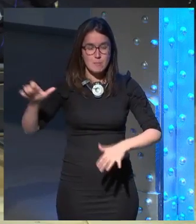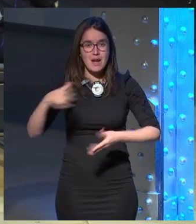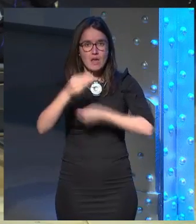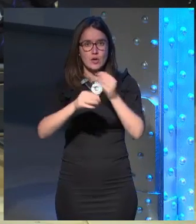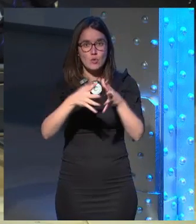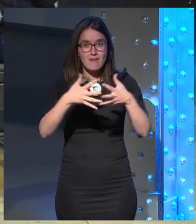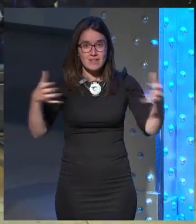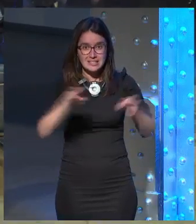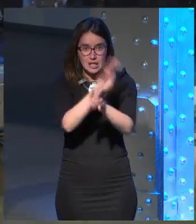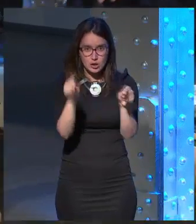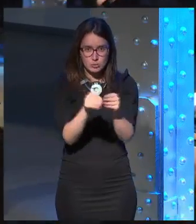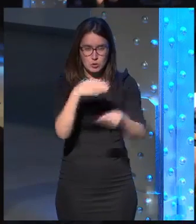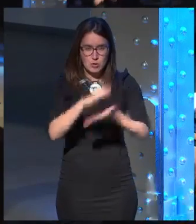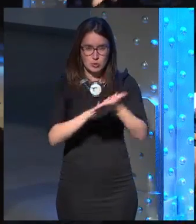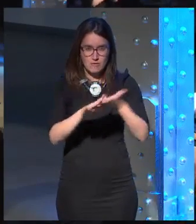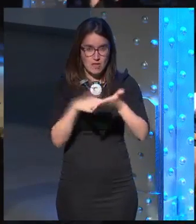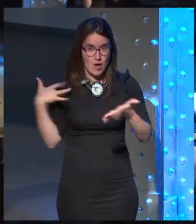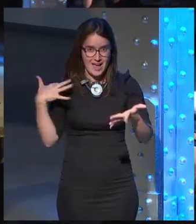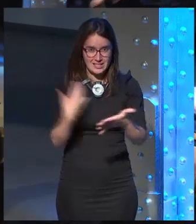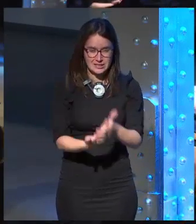resumen de lo que hemos estado comentando.